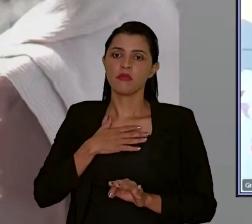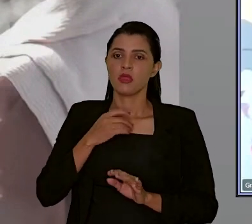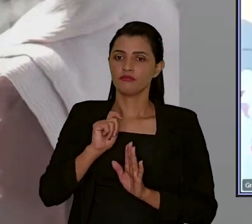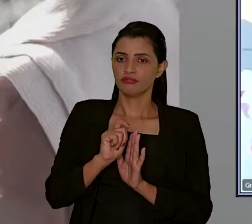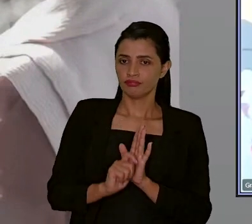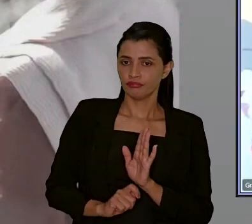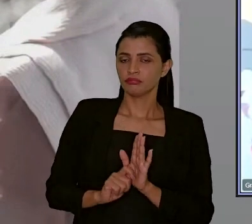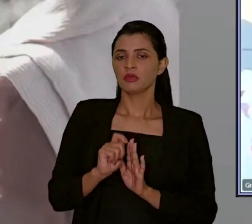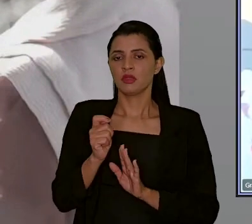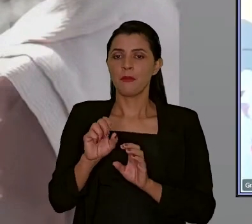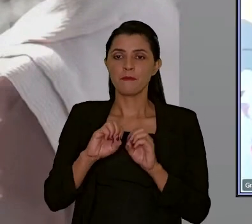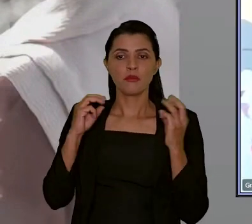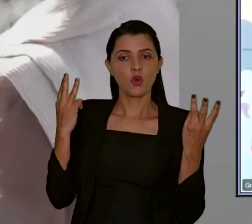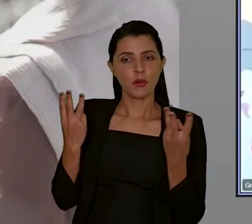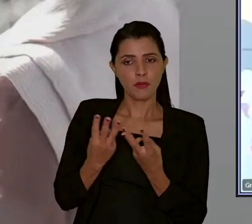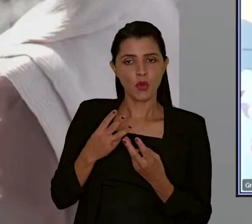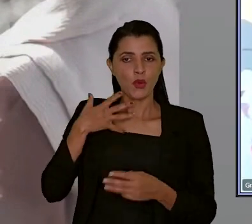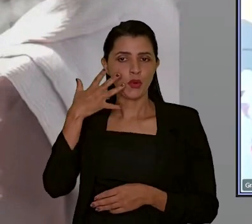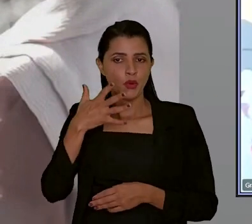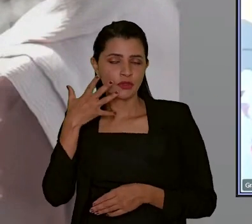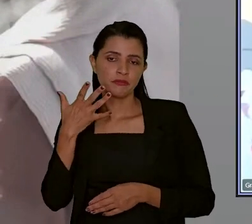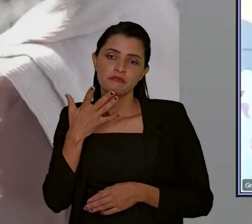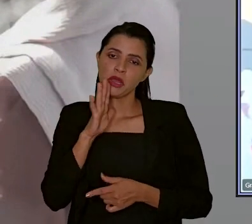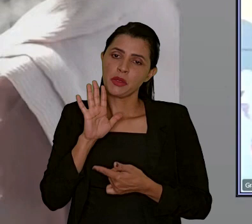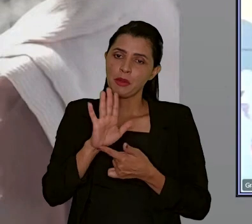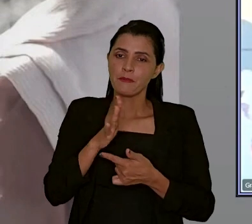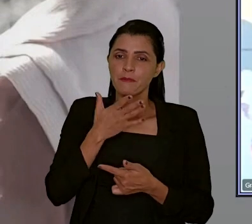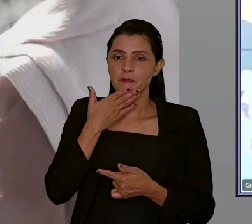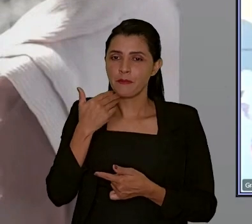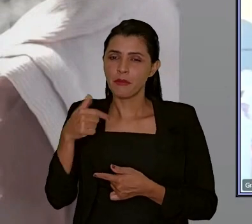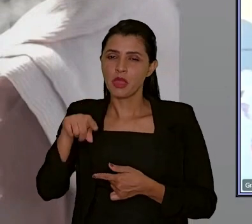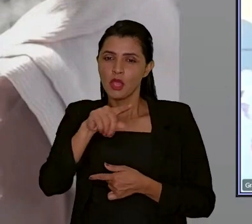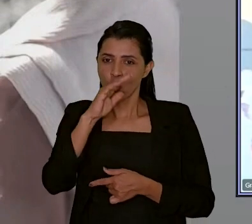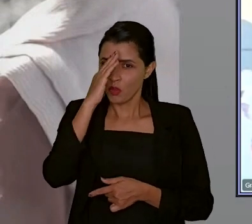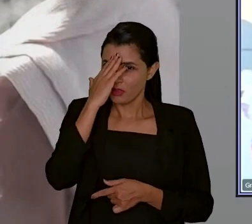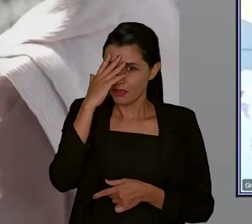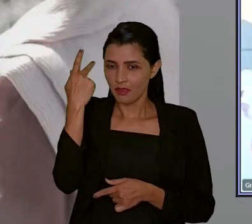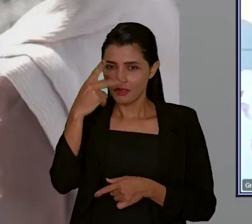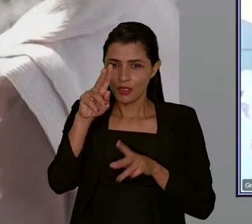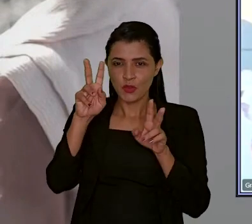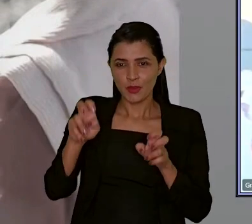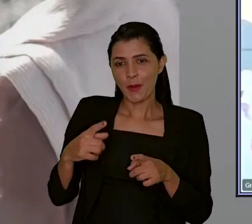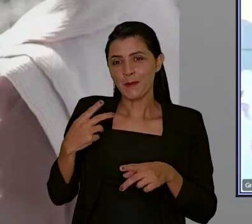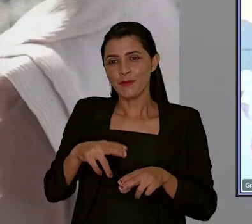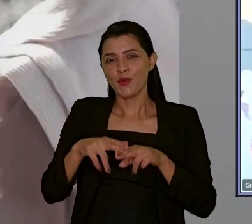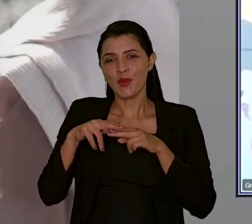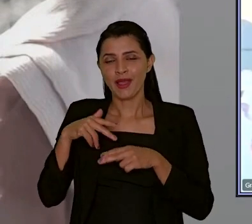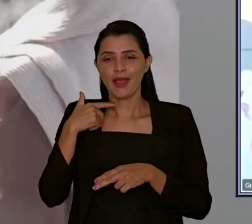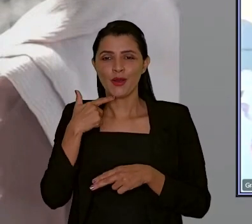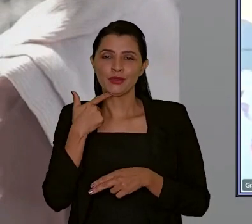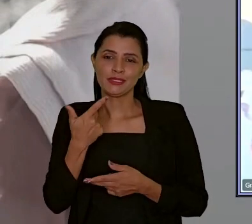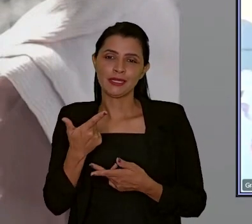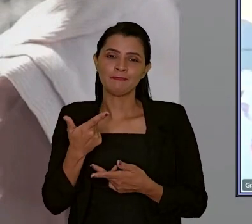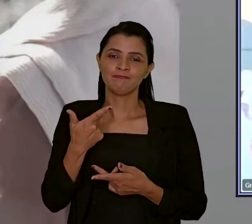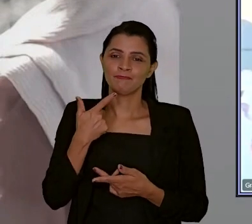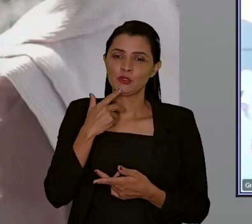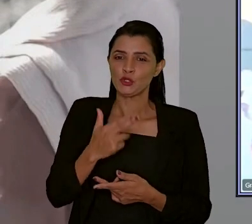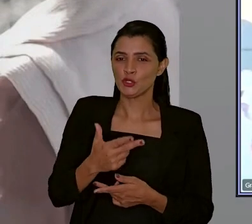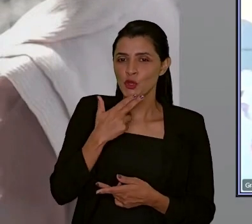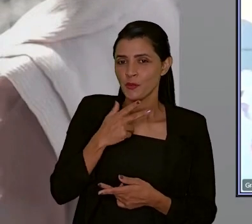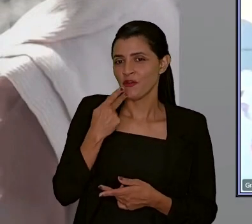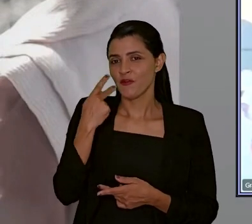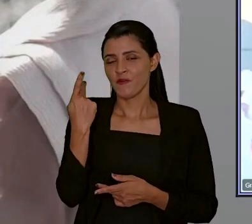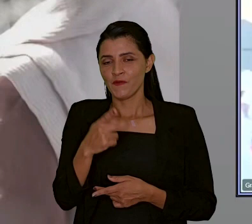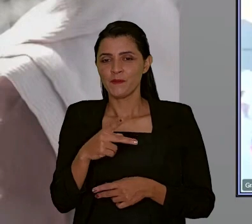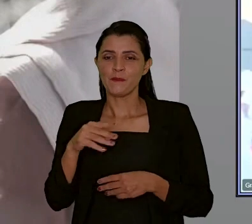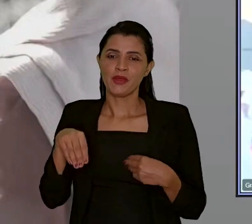disertación en PowerPoint a los fines de ayudar por el tema del idioma. No podemos hablar portuñol, entonces,